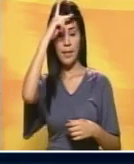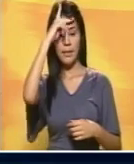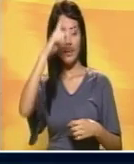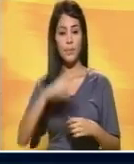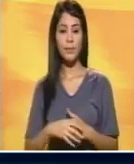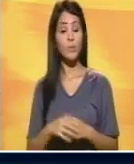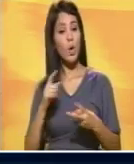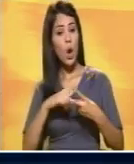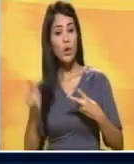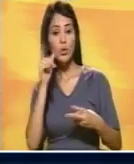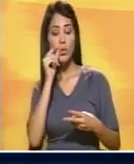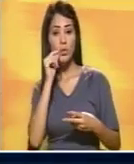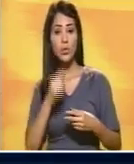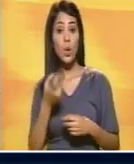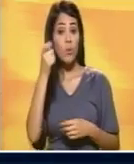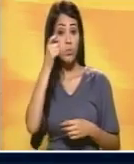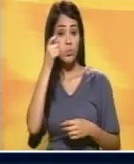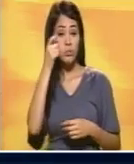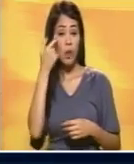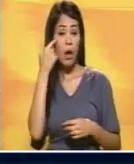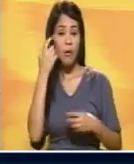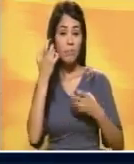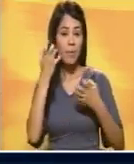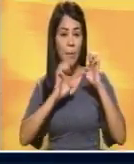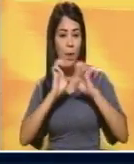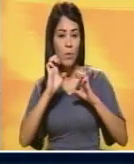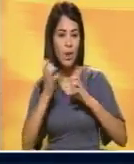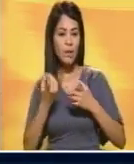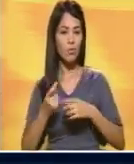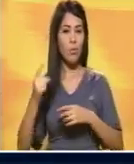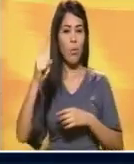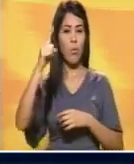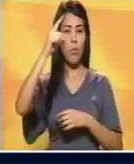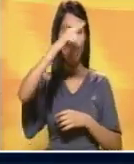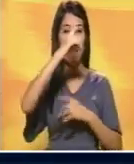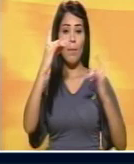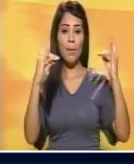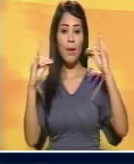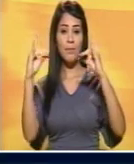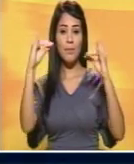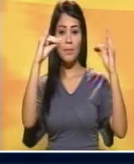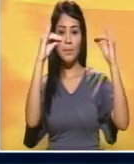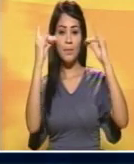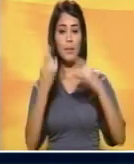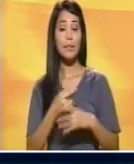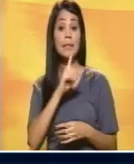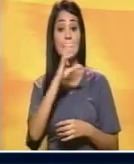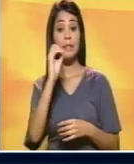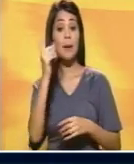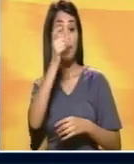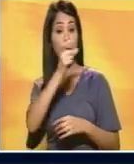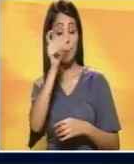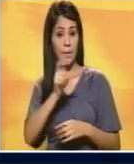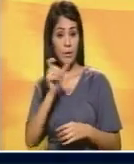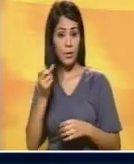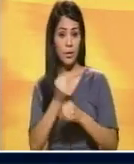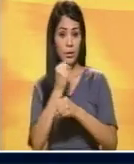Ecológico, Víctor Cano, supervisaron el lanzamiento. El Aissami indicó que más de 100 venezolanos trabajaron en la construcción del